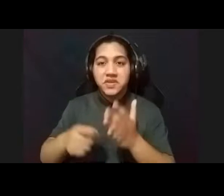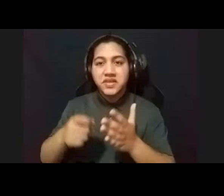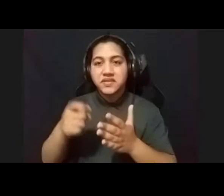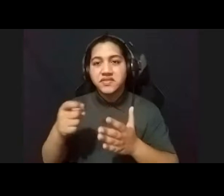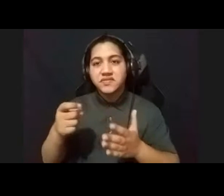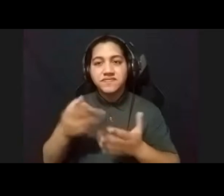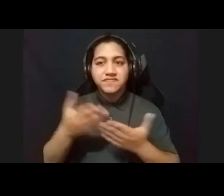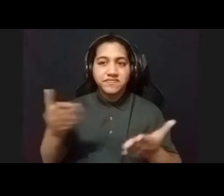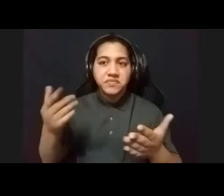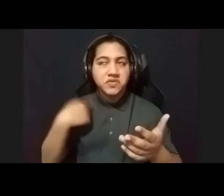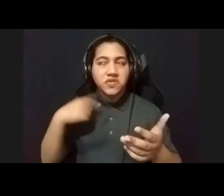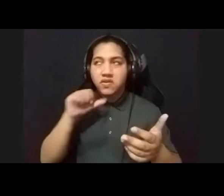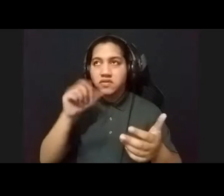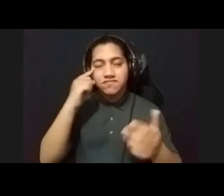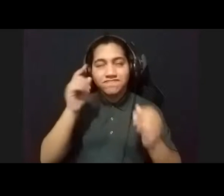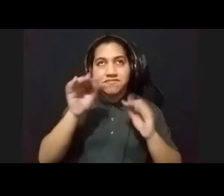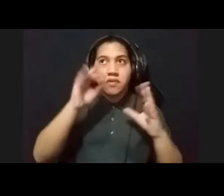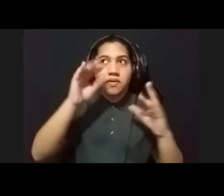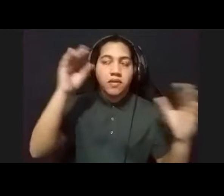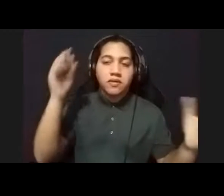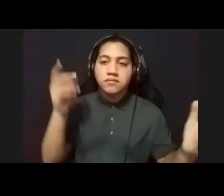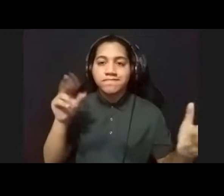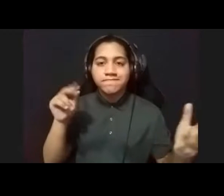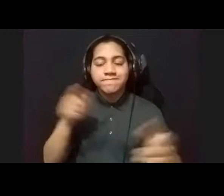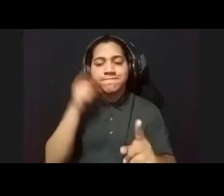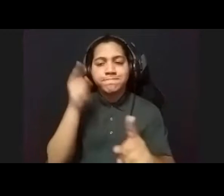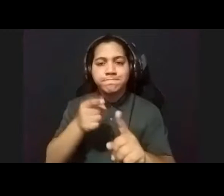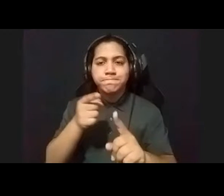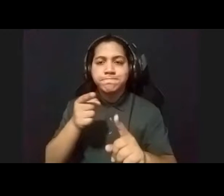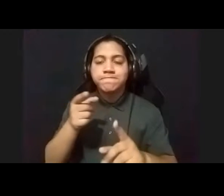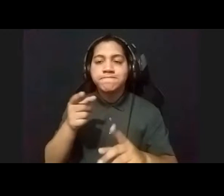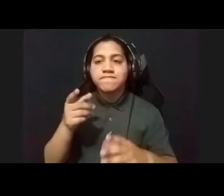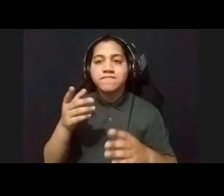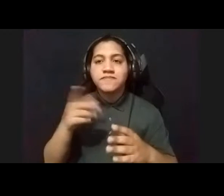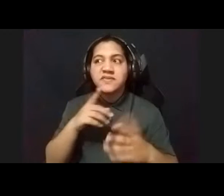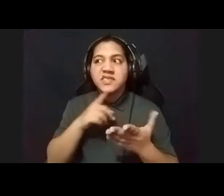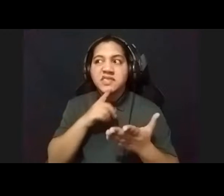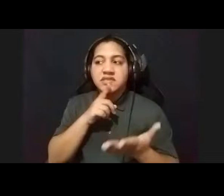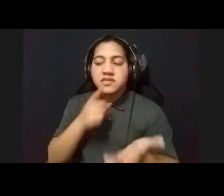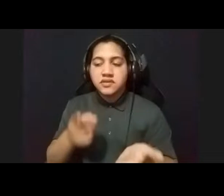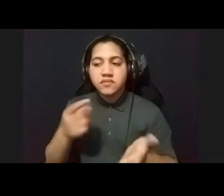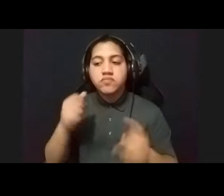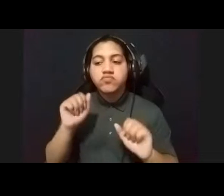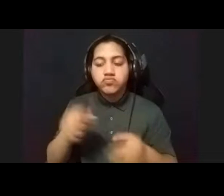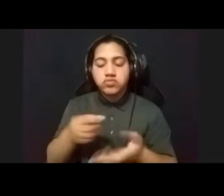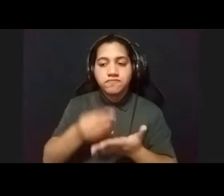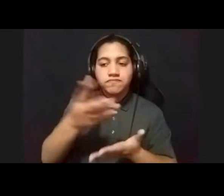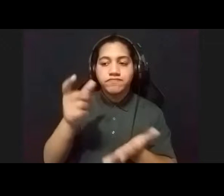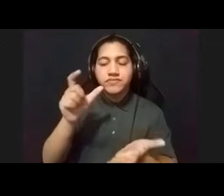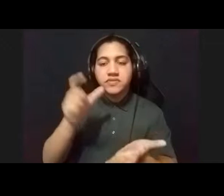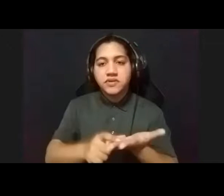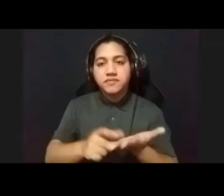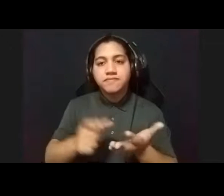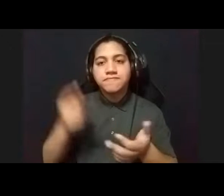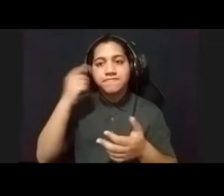está soñando con pajaritos. Ella va directo al grano. ¿Qué realmente yo me puedo comprar con una peseta? Primero piensa